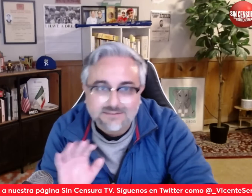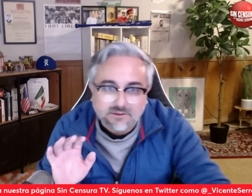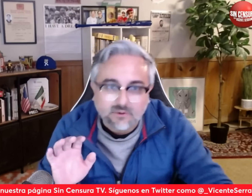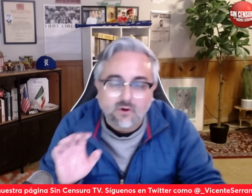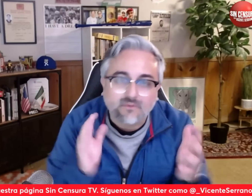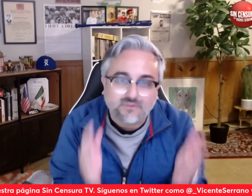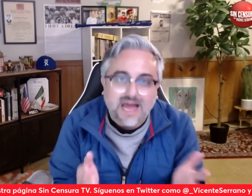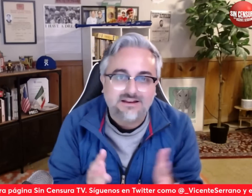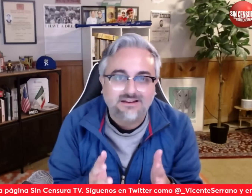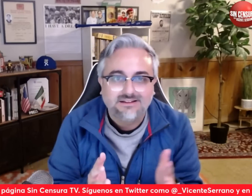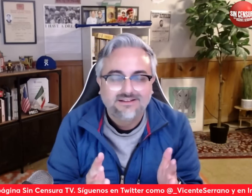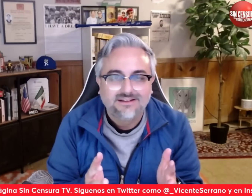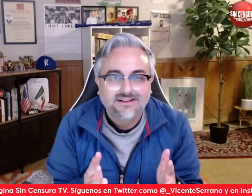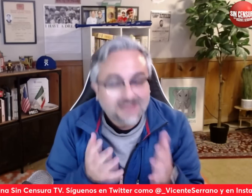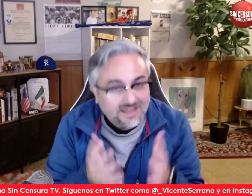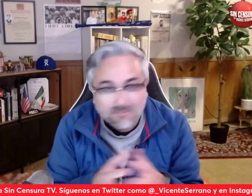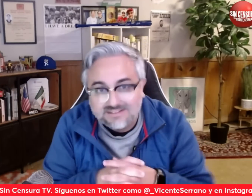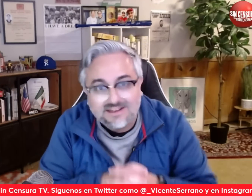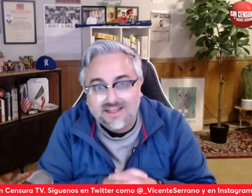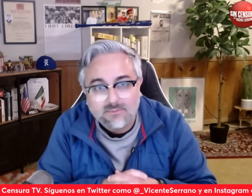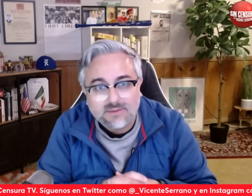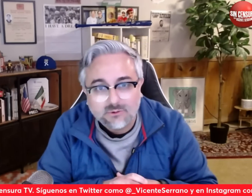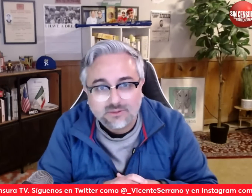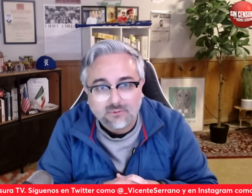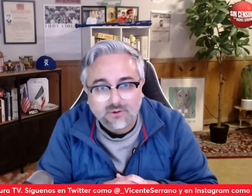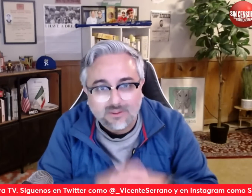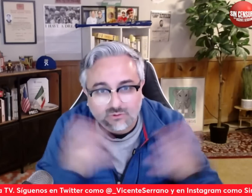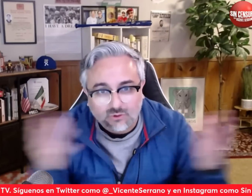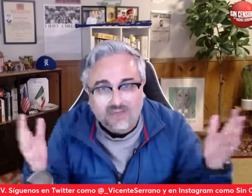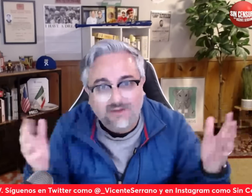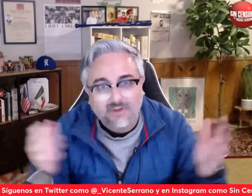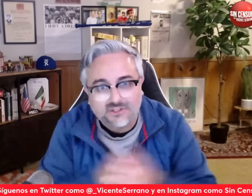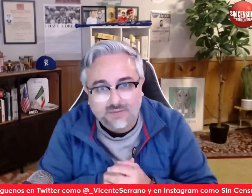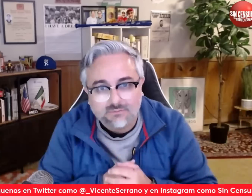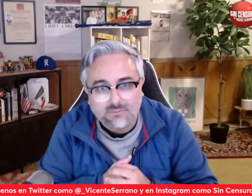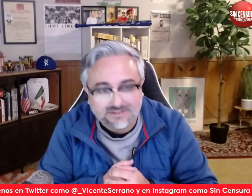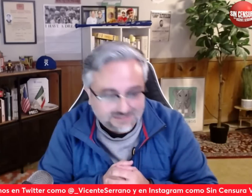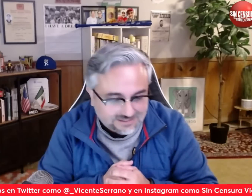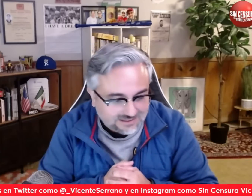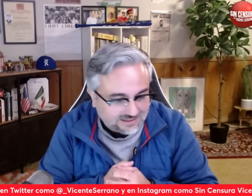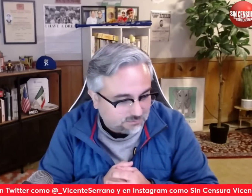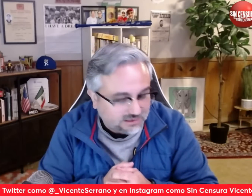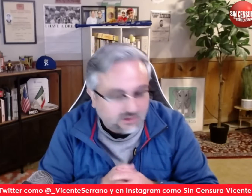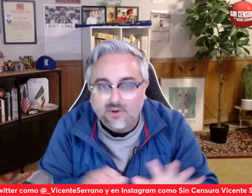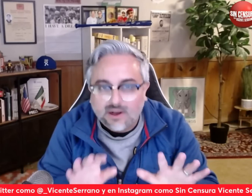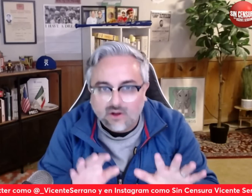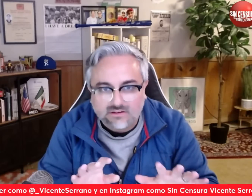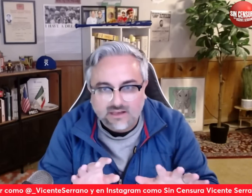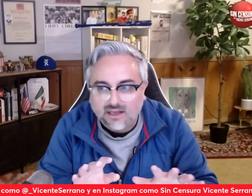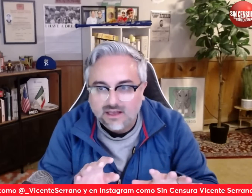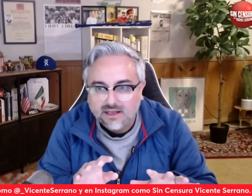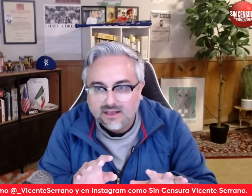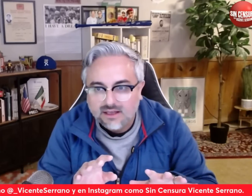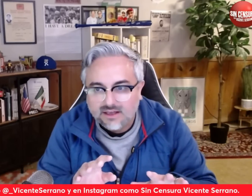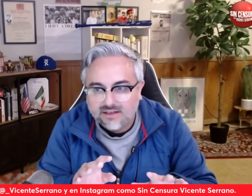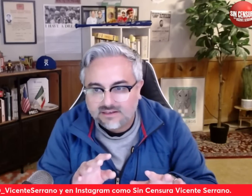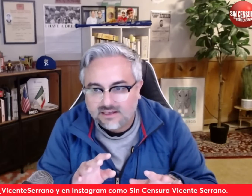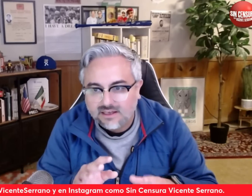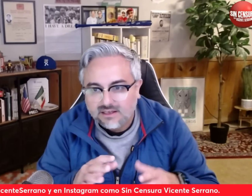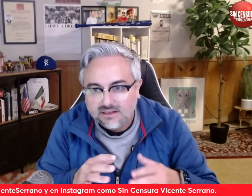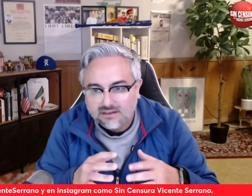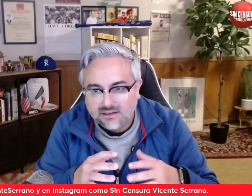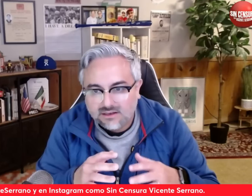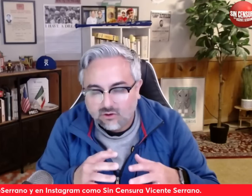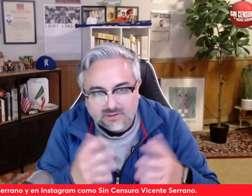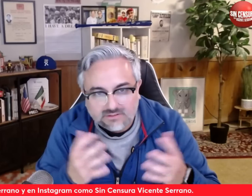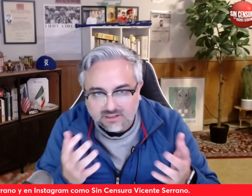al ser exhibido como tal, nada más y nada menos que por la doctora Claudia Sheinbaum, presidenta de México. Mira, una cosa es